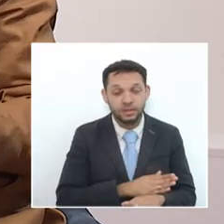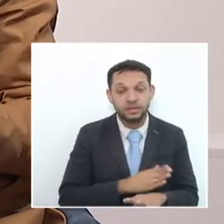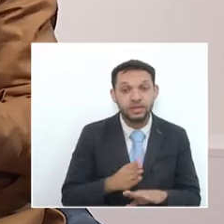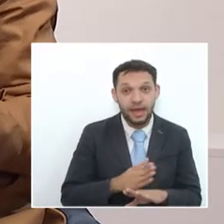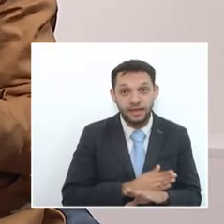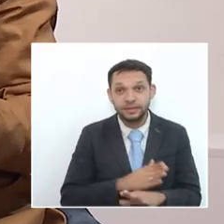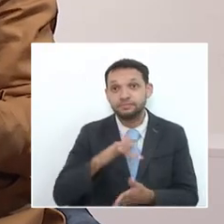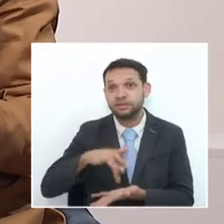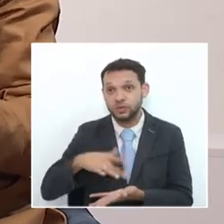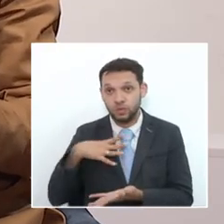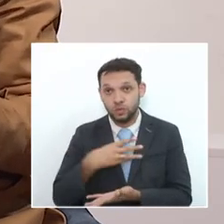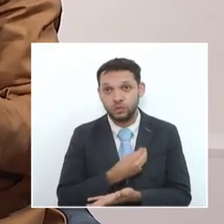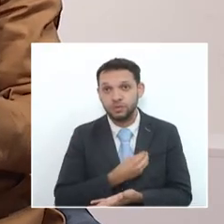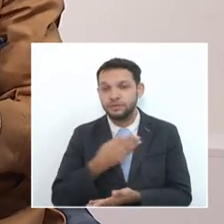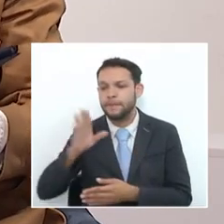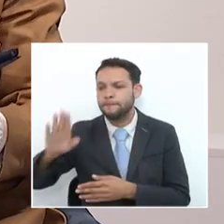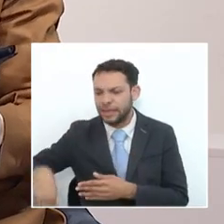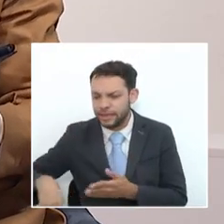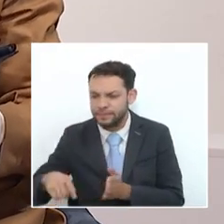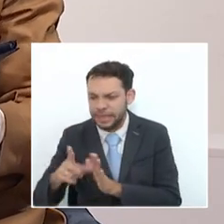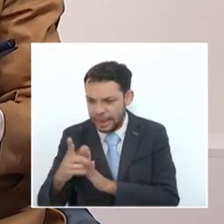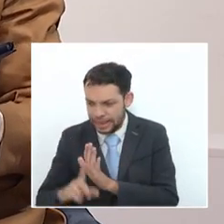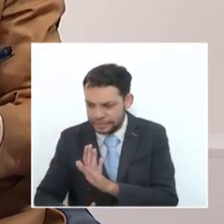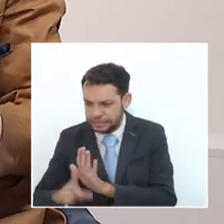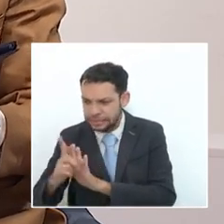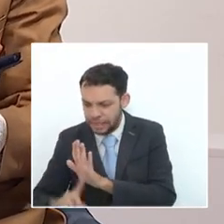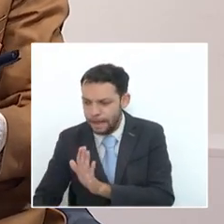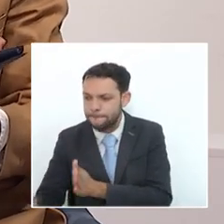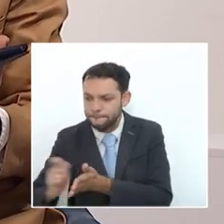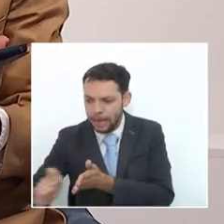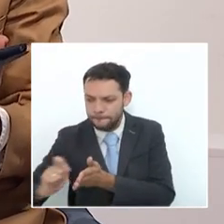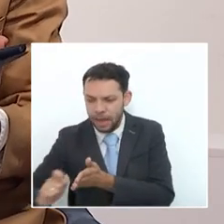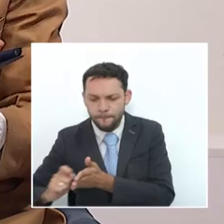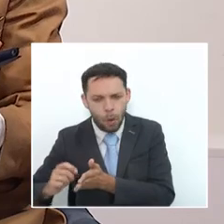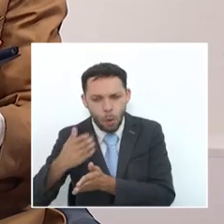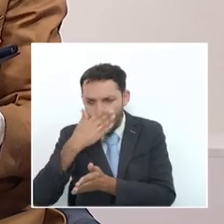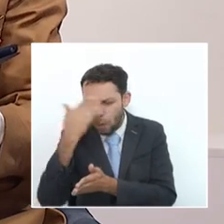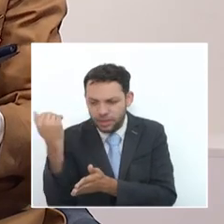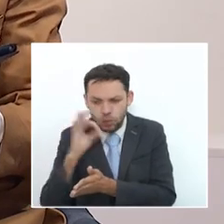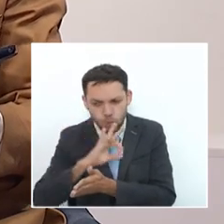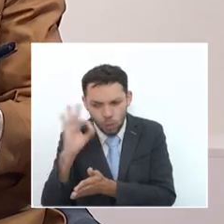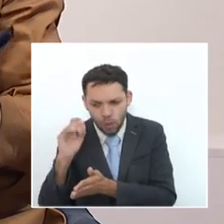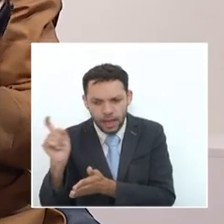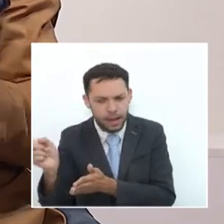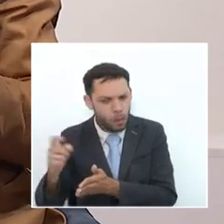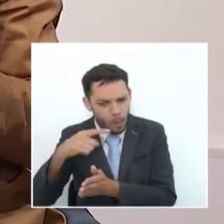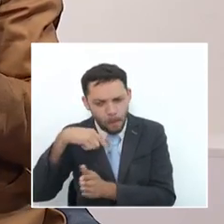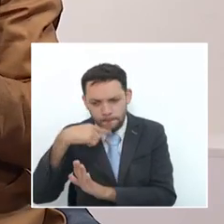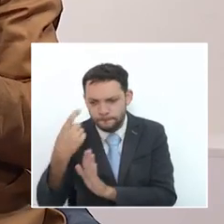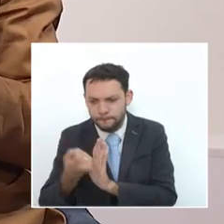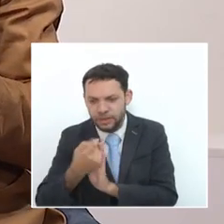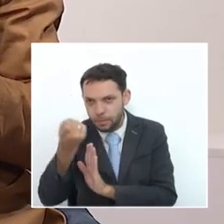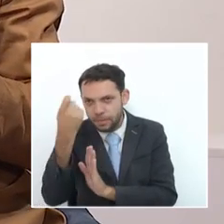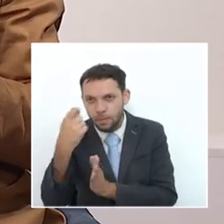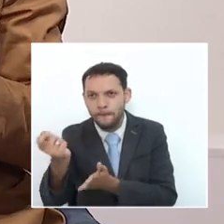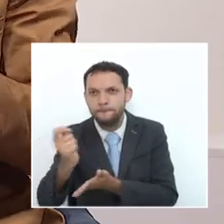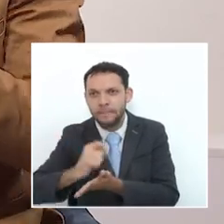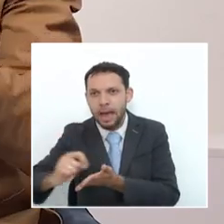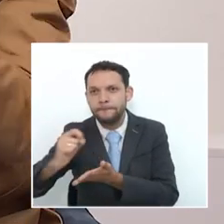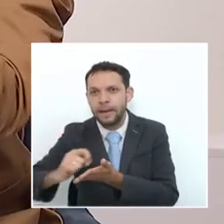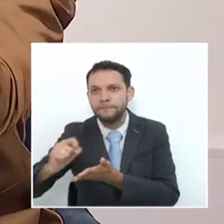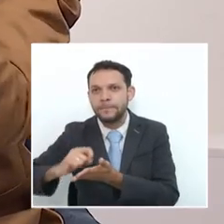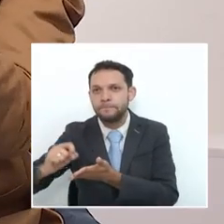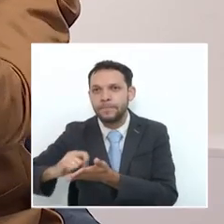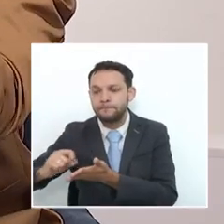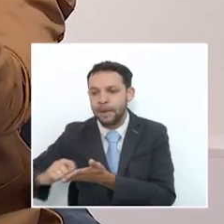y ¿qué le decimos? Escriban un papelito todo lo que tenga. Y no le va a olvidar nada. Porque es que es la única manera. ¿Cómo